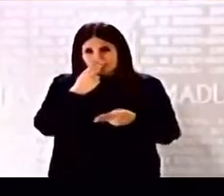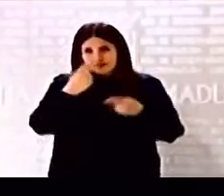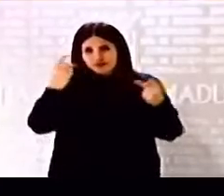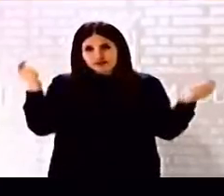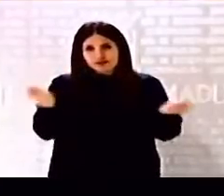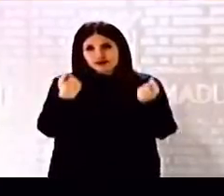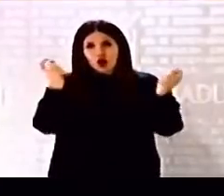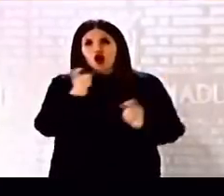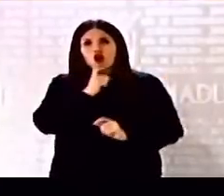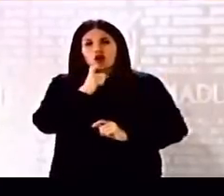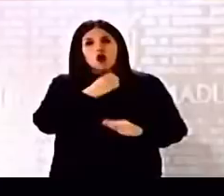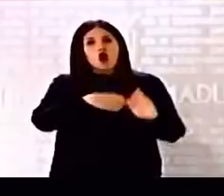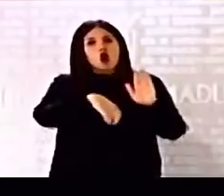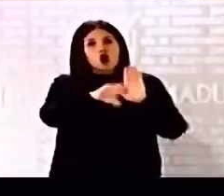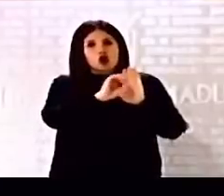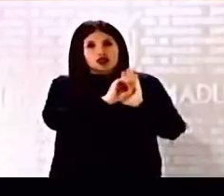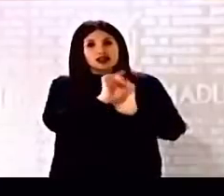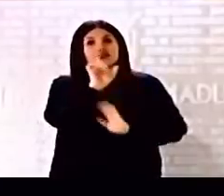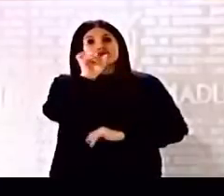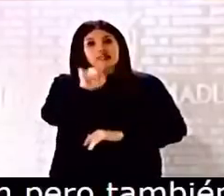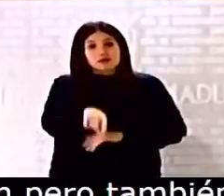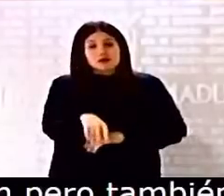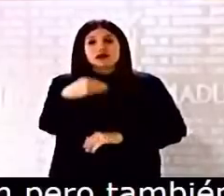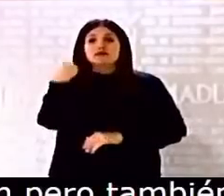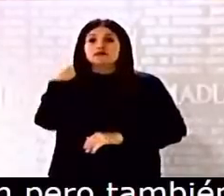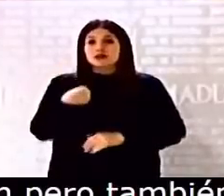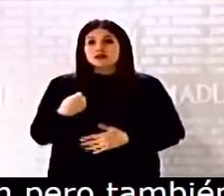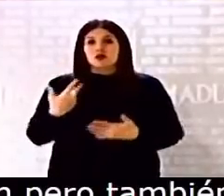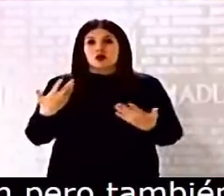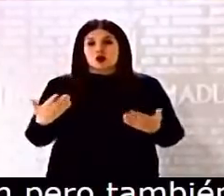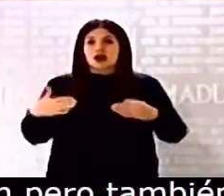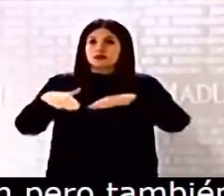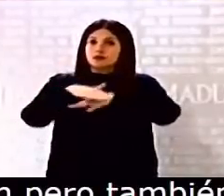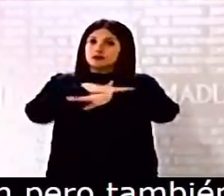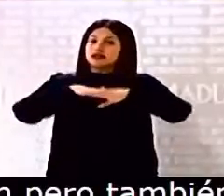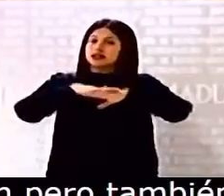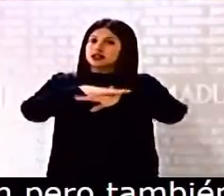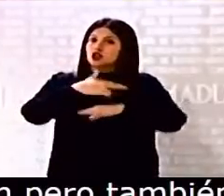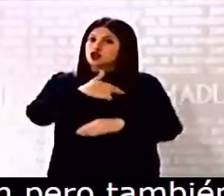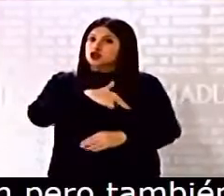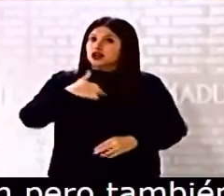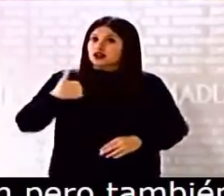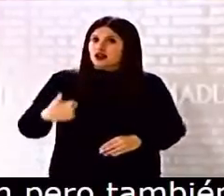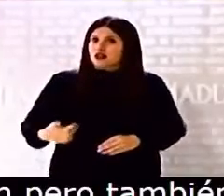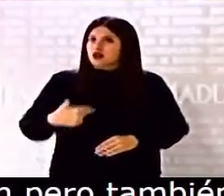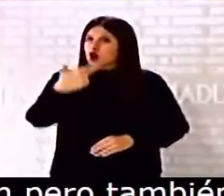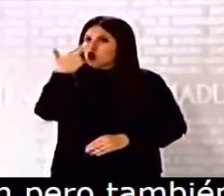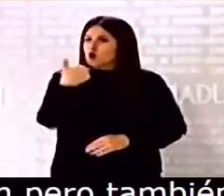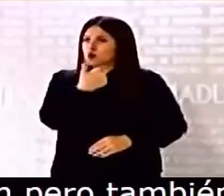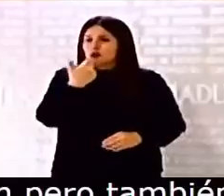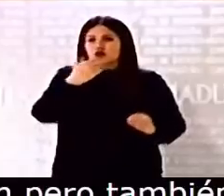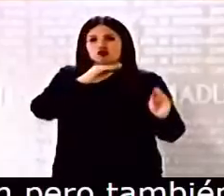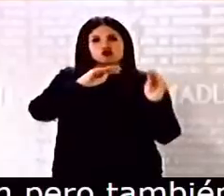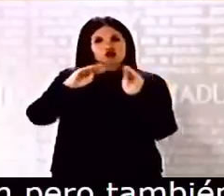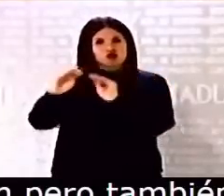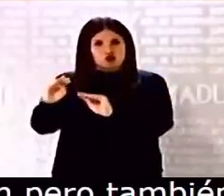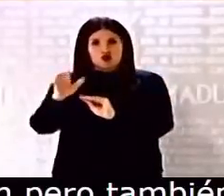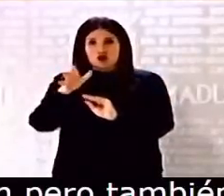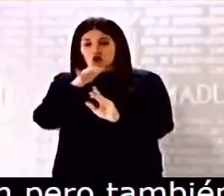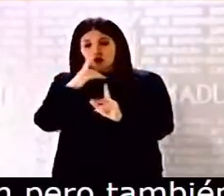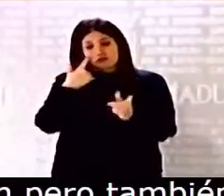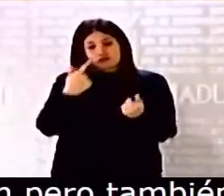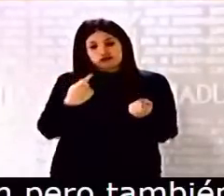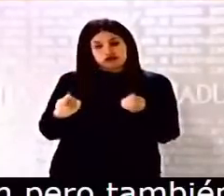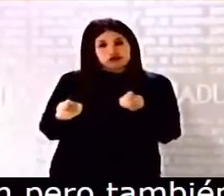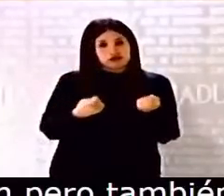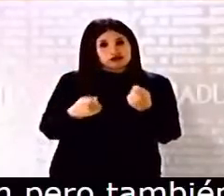pero también se verán reflejadas en el compromiso que ha adquirido el Ministerio de Sanidad para coordinarse de forma estrecha con el